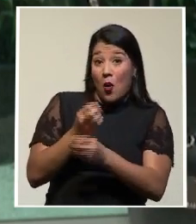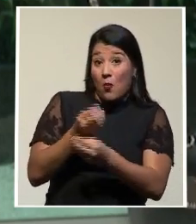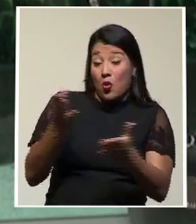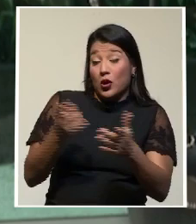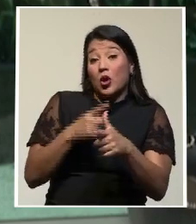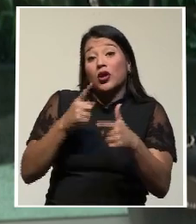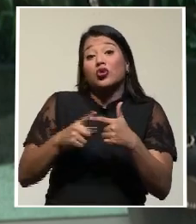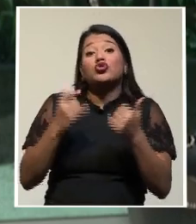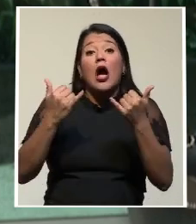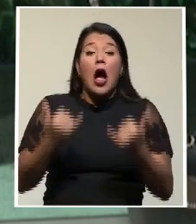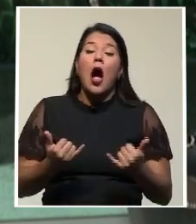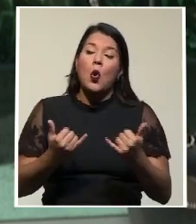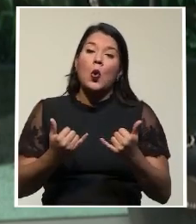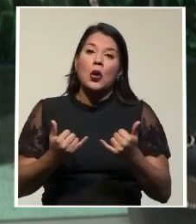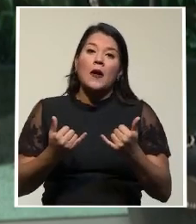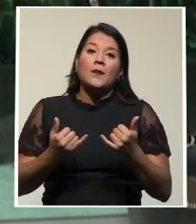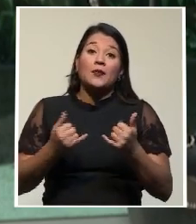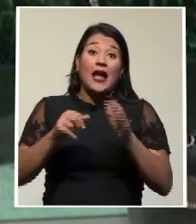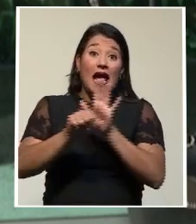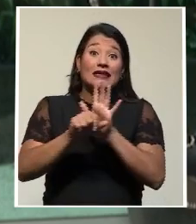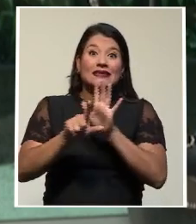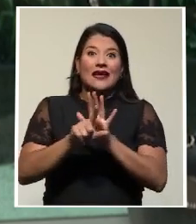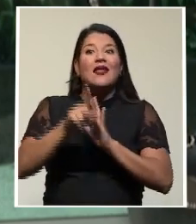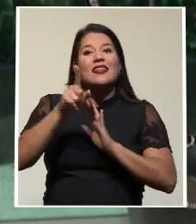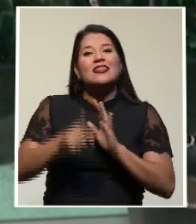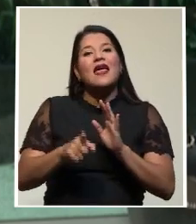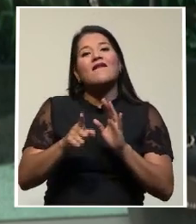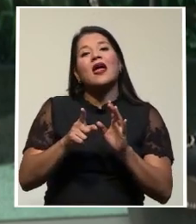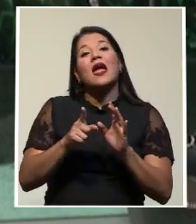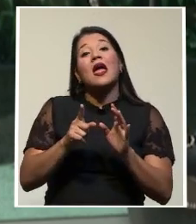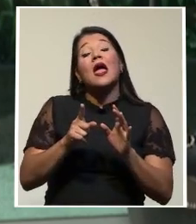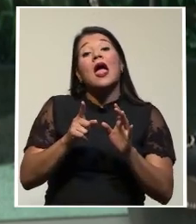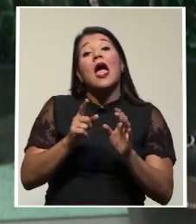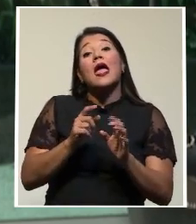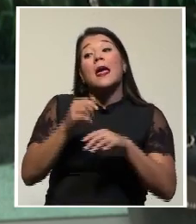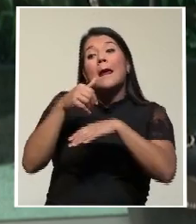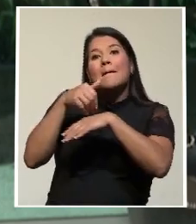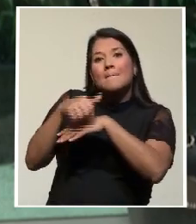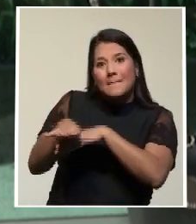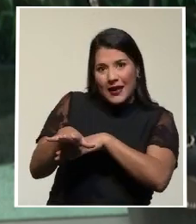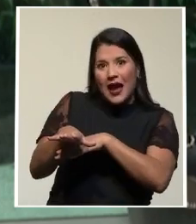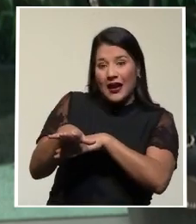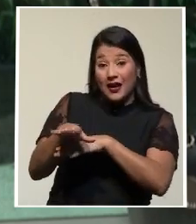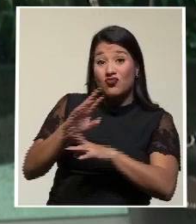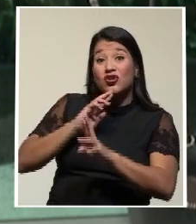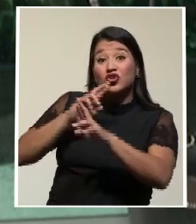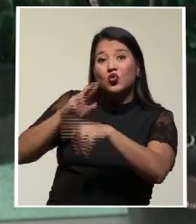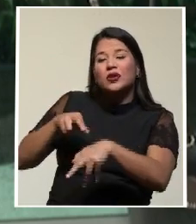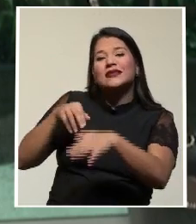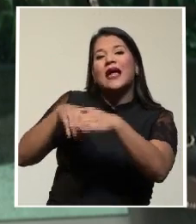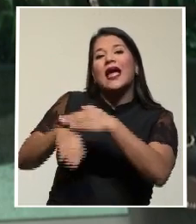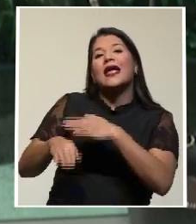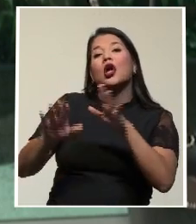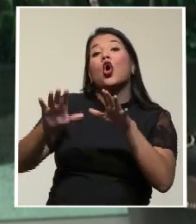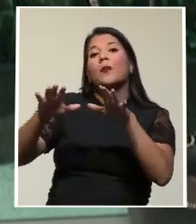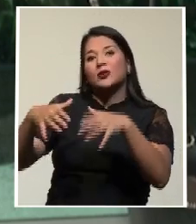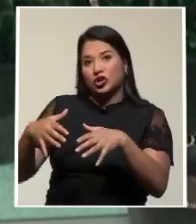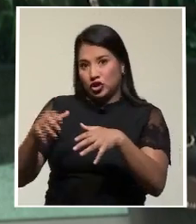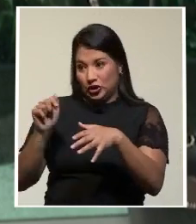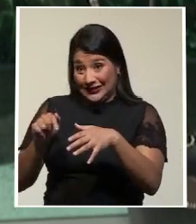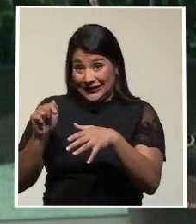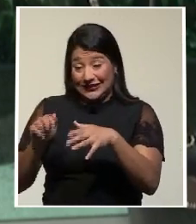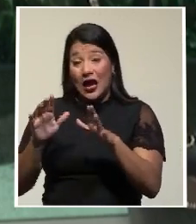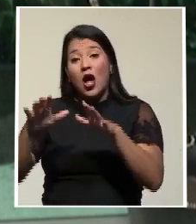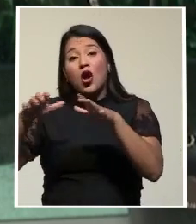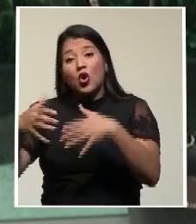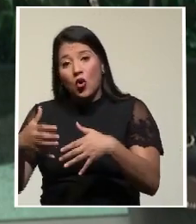trámites aquí en la Asamblea Legislativa de enviarlo a la Comisión de Consultas de Constitucionalidad, y a partir de ese trabajo que hace la comisión determinar